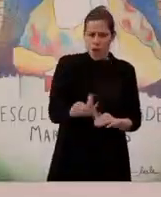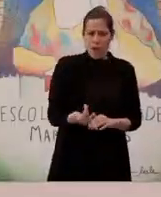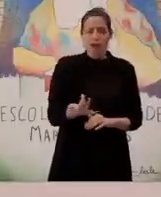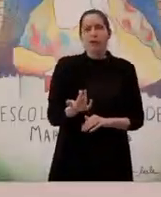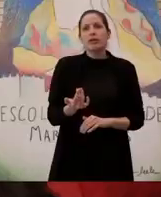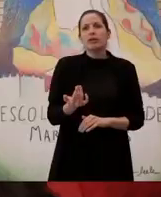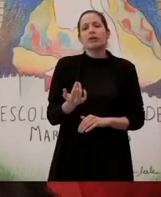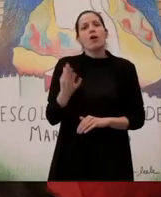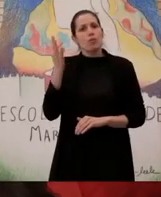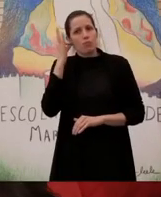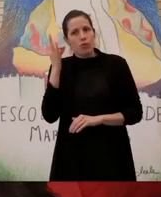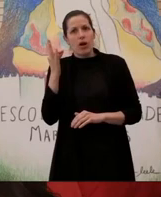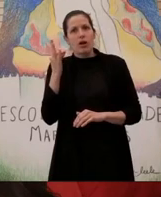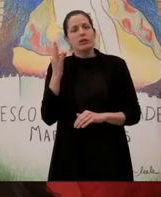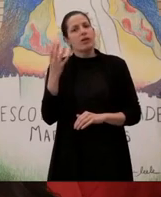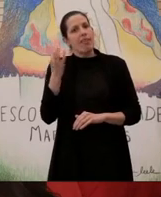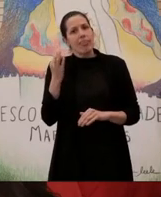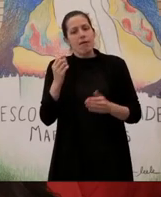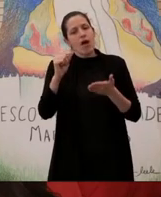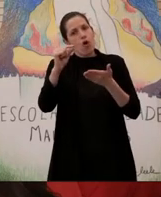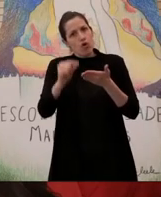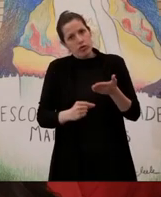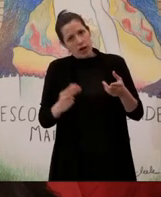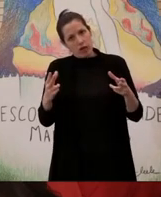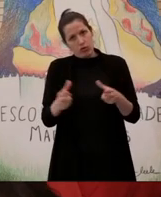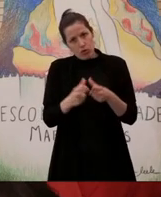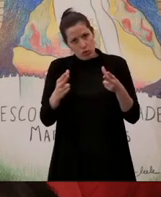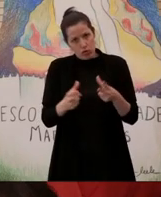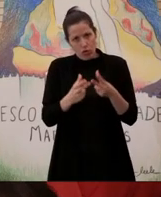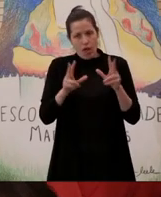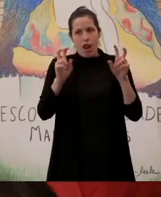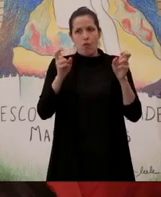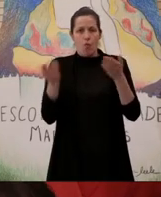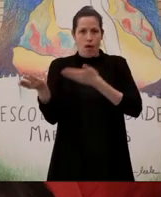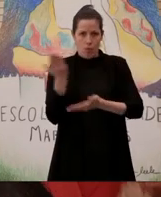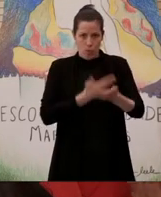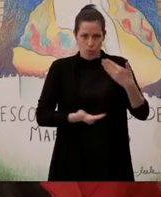hacer un nuevo contrato social sino que estamos perdidas Adrián tebeña